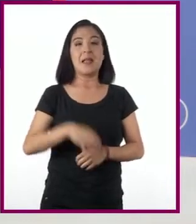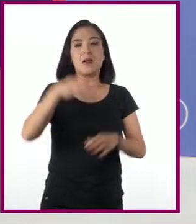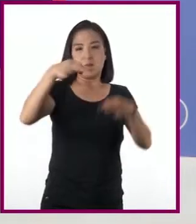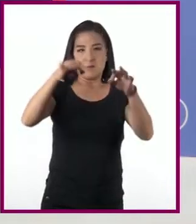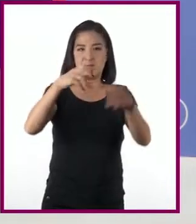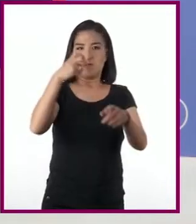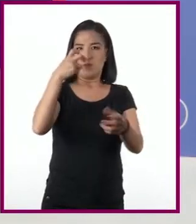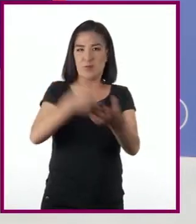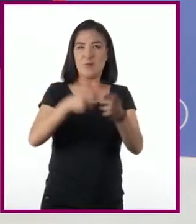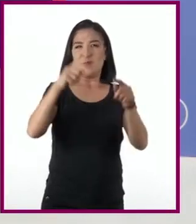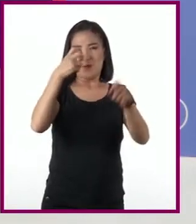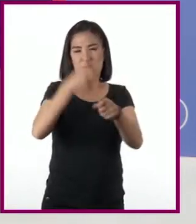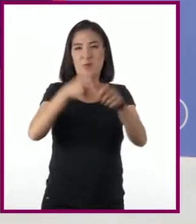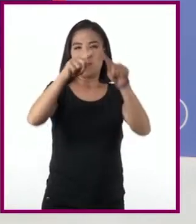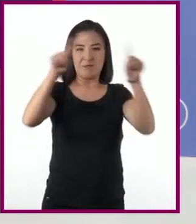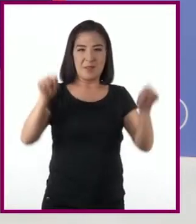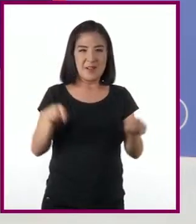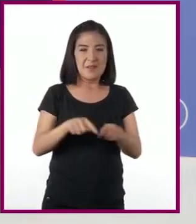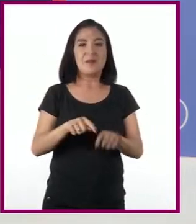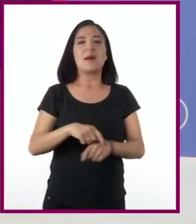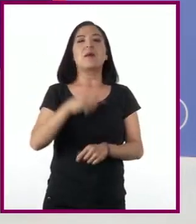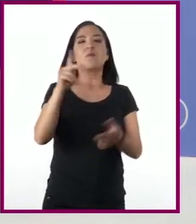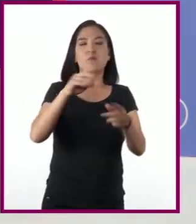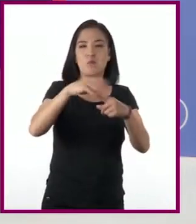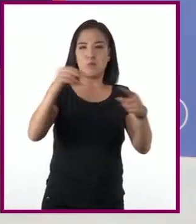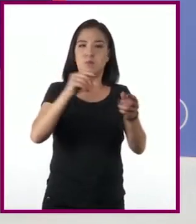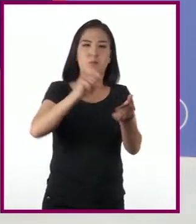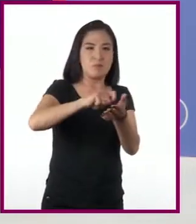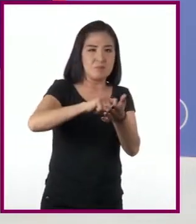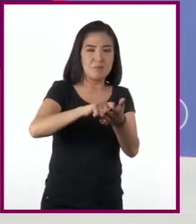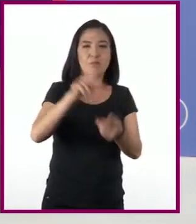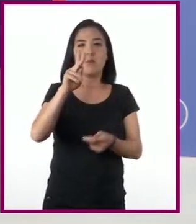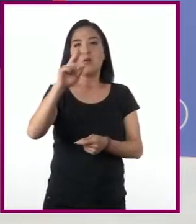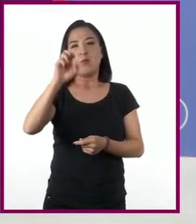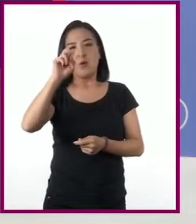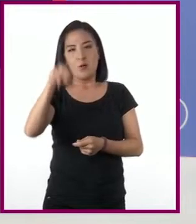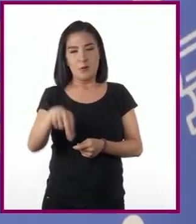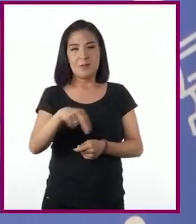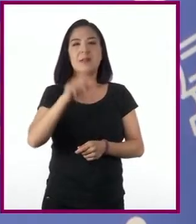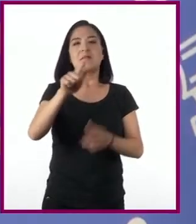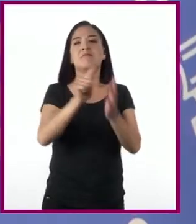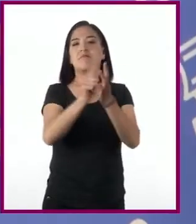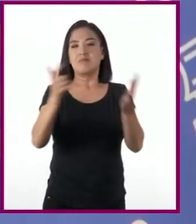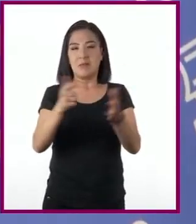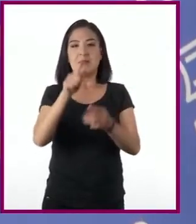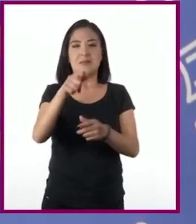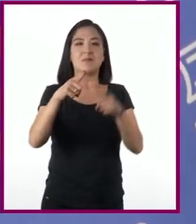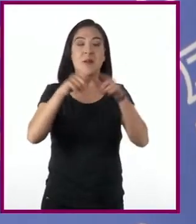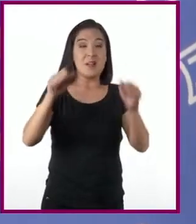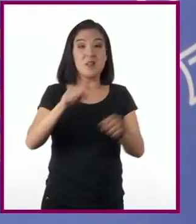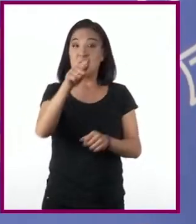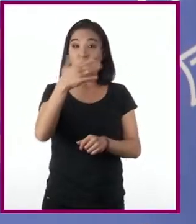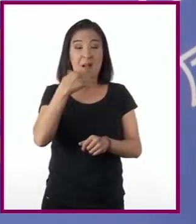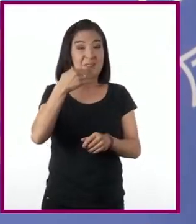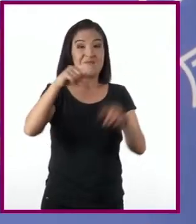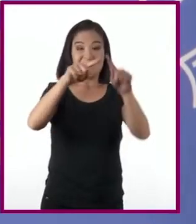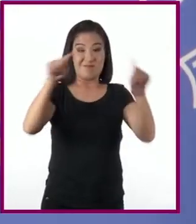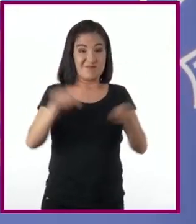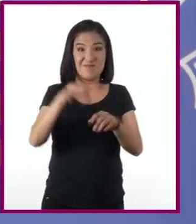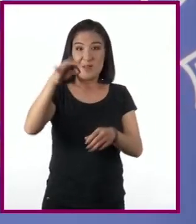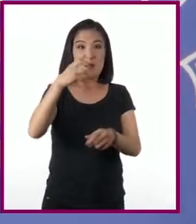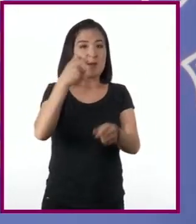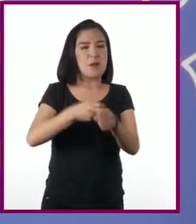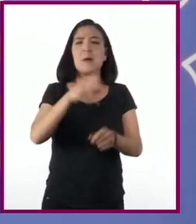cartulina, plumones, tu libro de texto de lengua materna primer grado. Si no cuentas con cartulina, no te